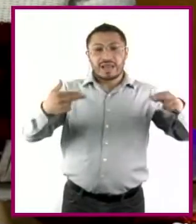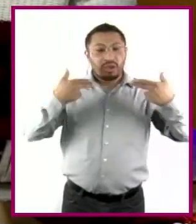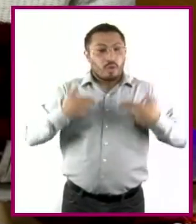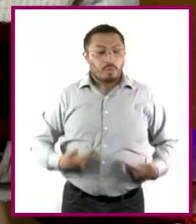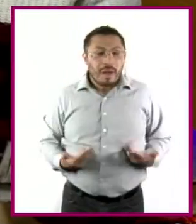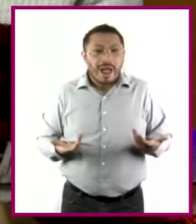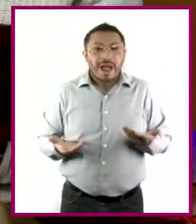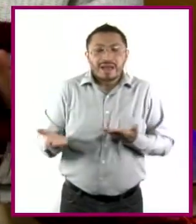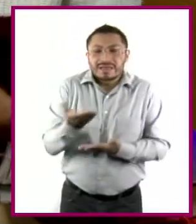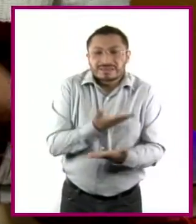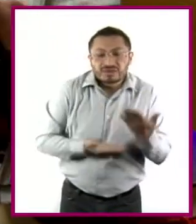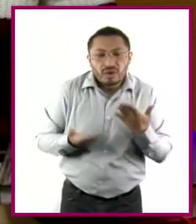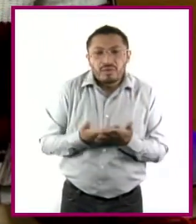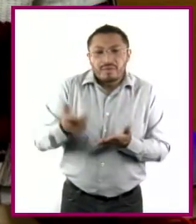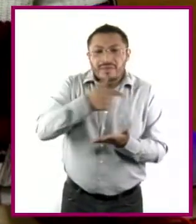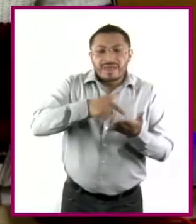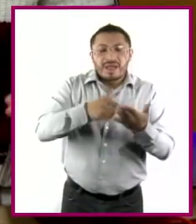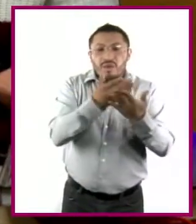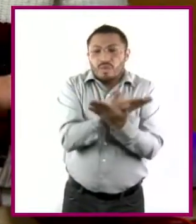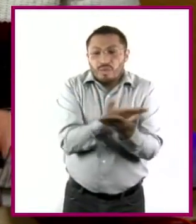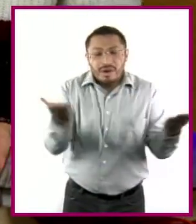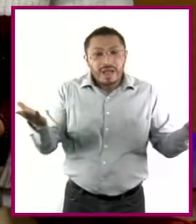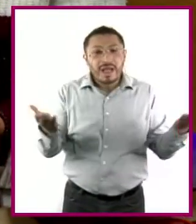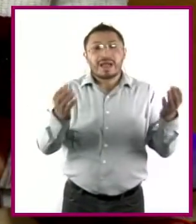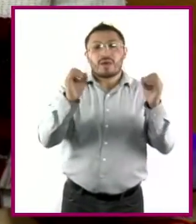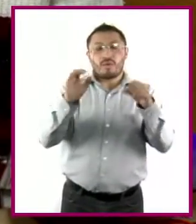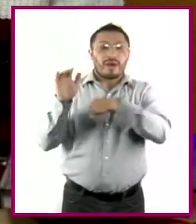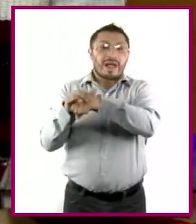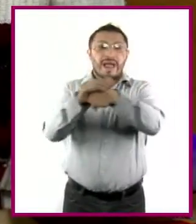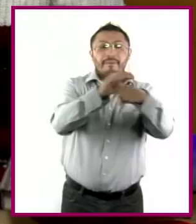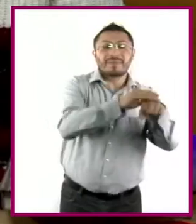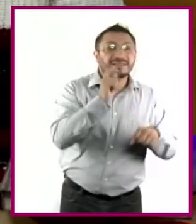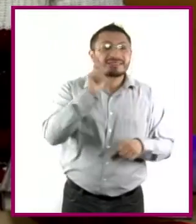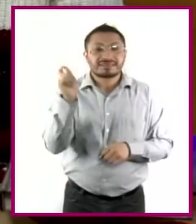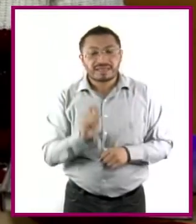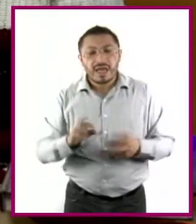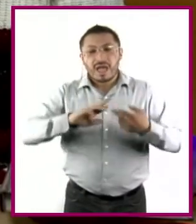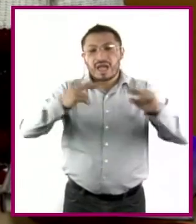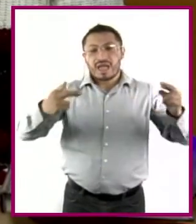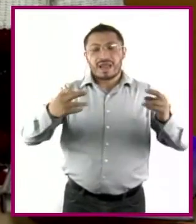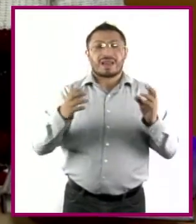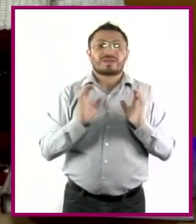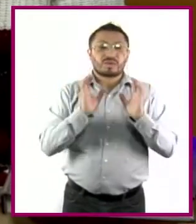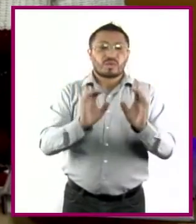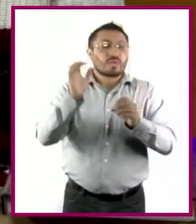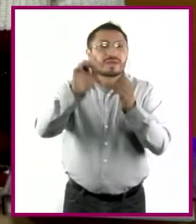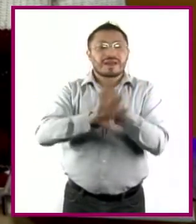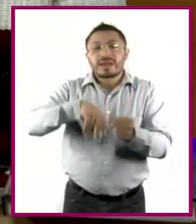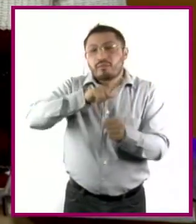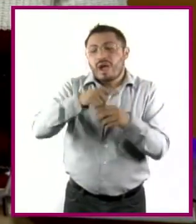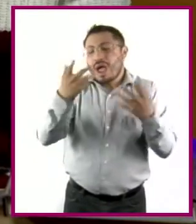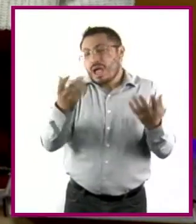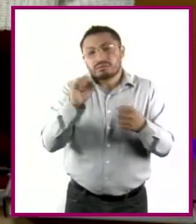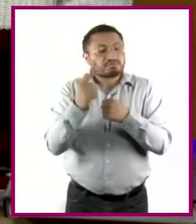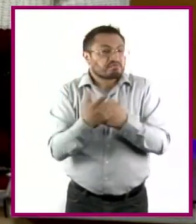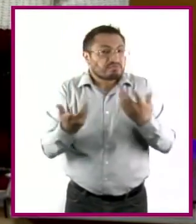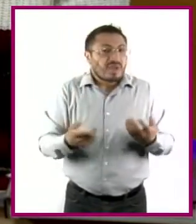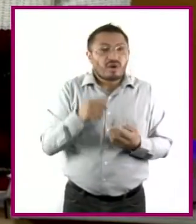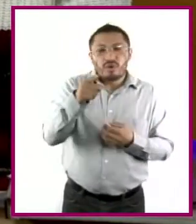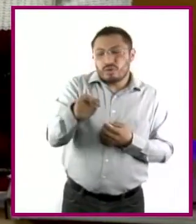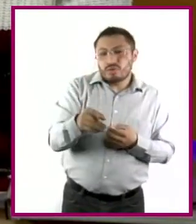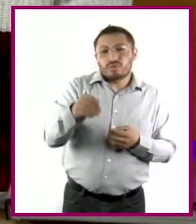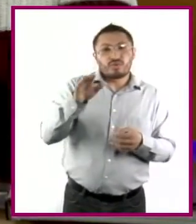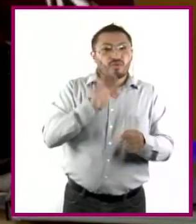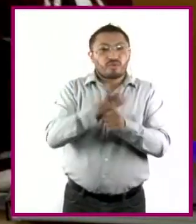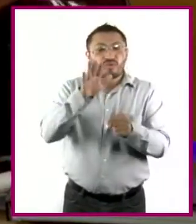convivencia en lugares públicos, la amistad, nuestra relación con los animales. ¿Qué cosa han dicho que piensen, esta es una